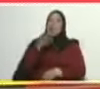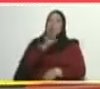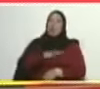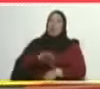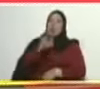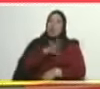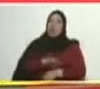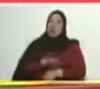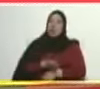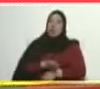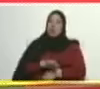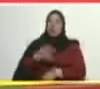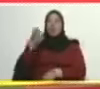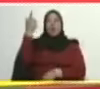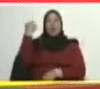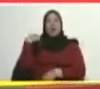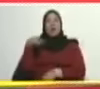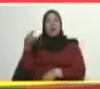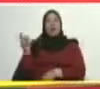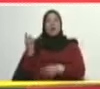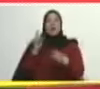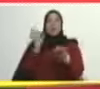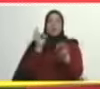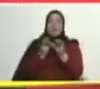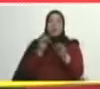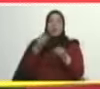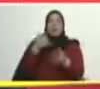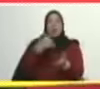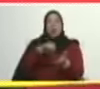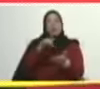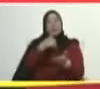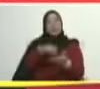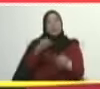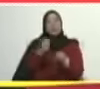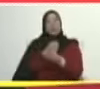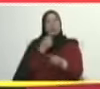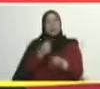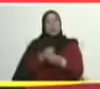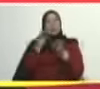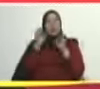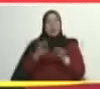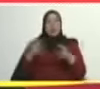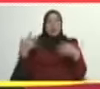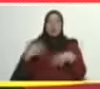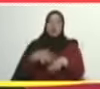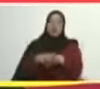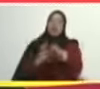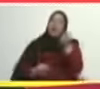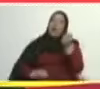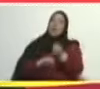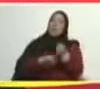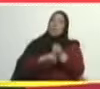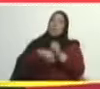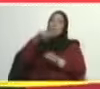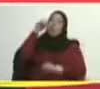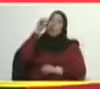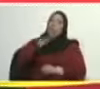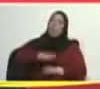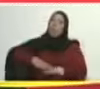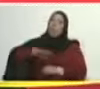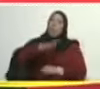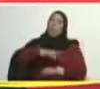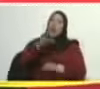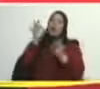Sociales, celebrado el pasado mes de septiembre en Nueva York, conformar una brigada internacional de apoyo al pueblo palestino,